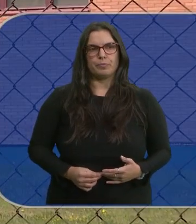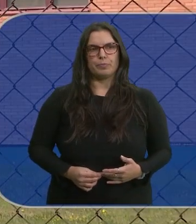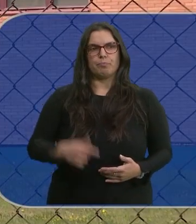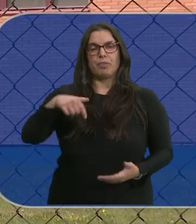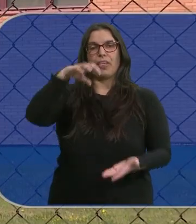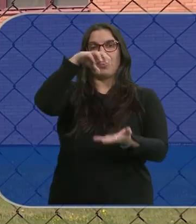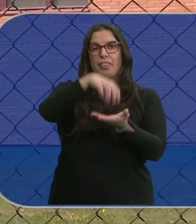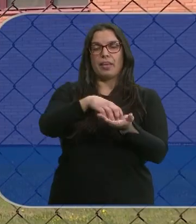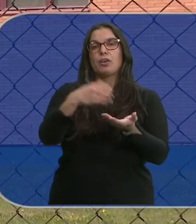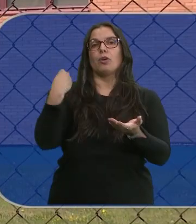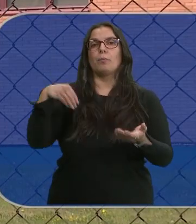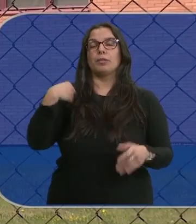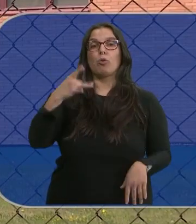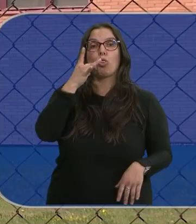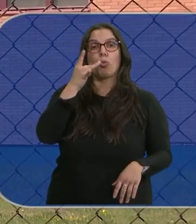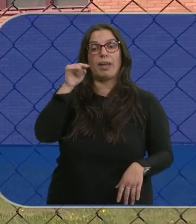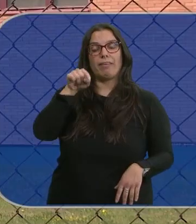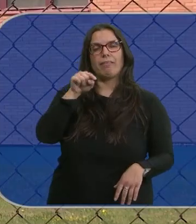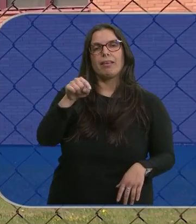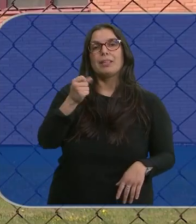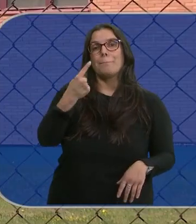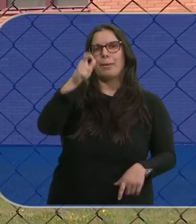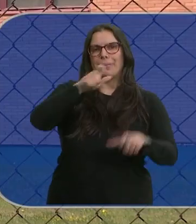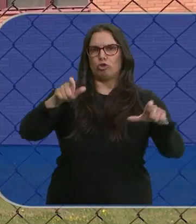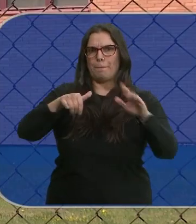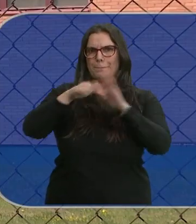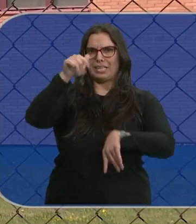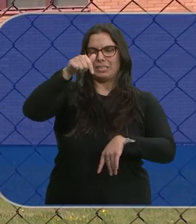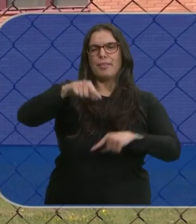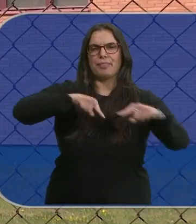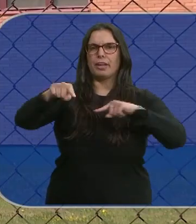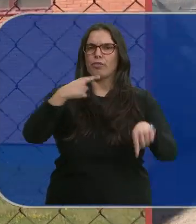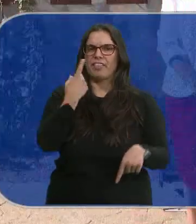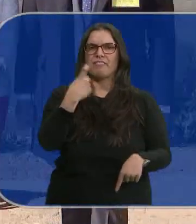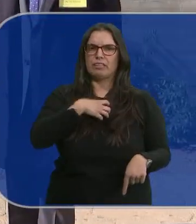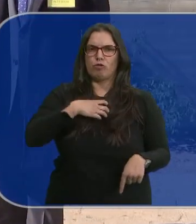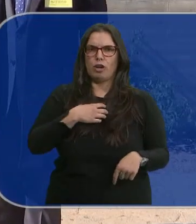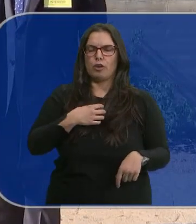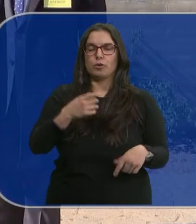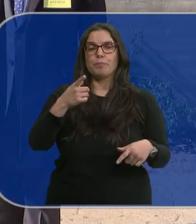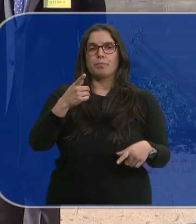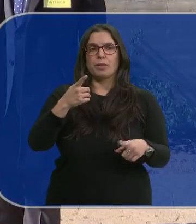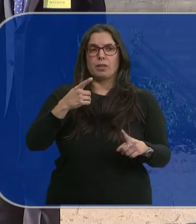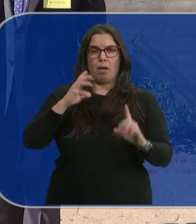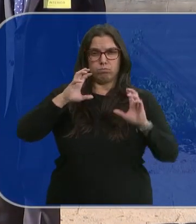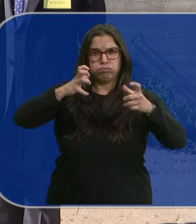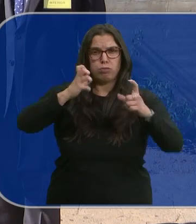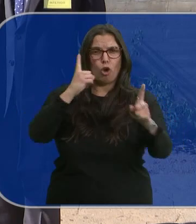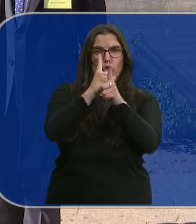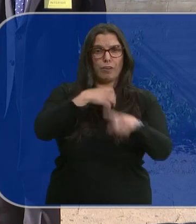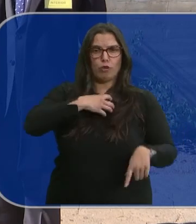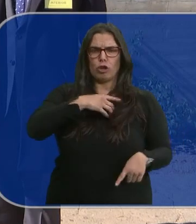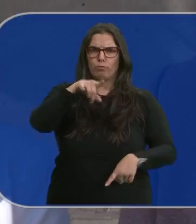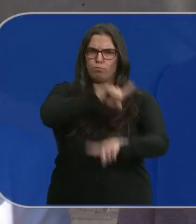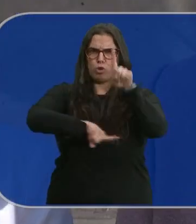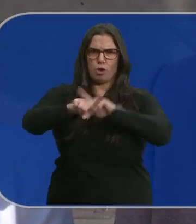En este centro penitenciario de La Moraleja, en Dueñas, Palencia, donde hay más de 1000 internos, desde la dirección se reconoce la falta de personal. Las agresiones a los funcionarios siguen siendo uno de los grandes